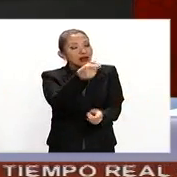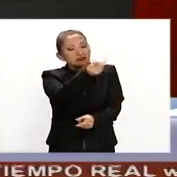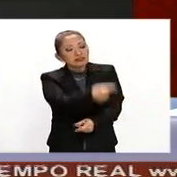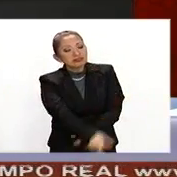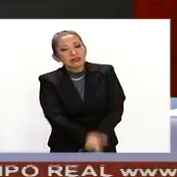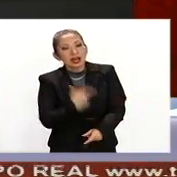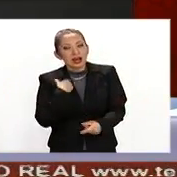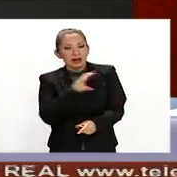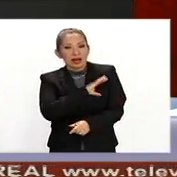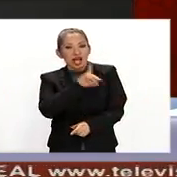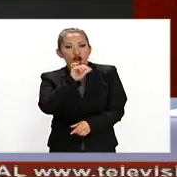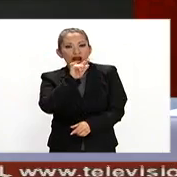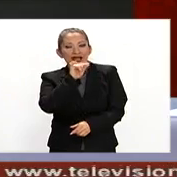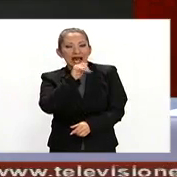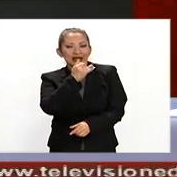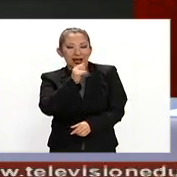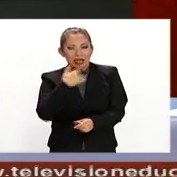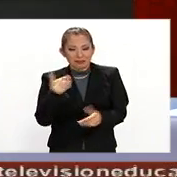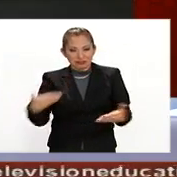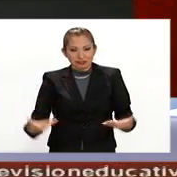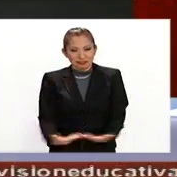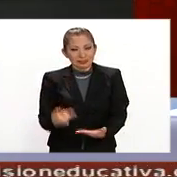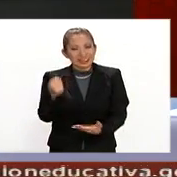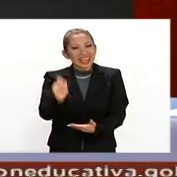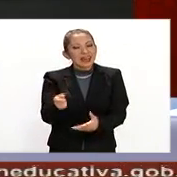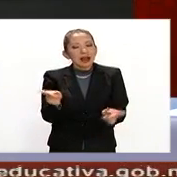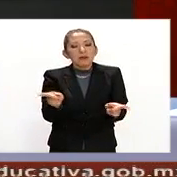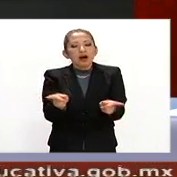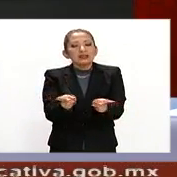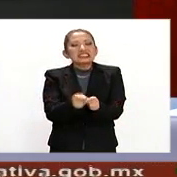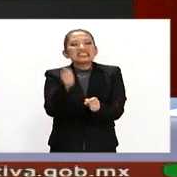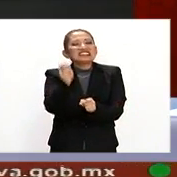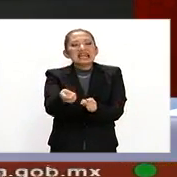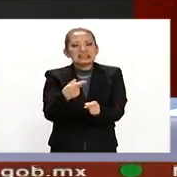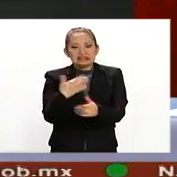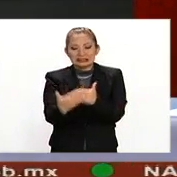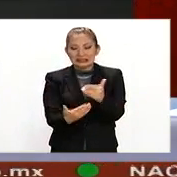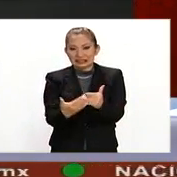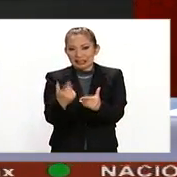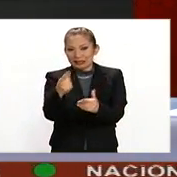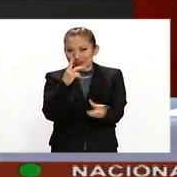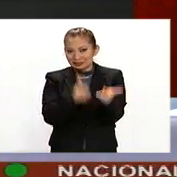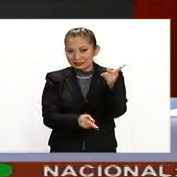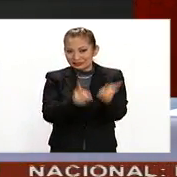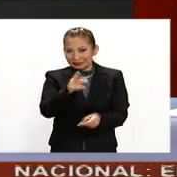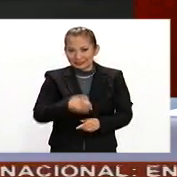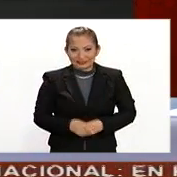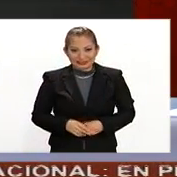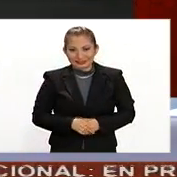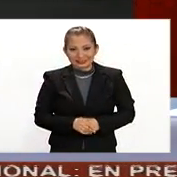a nuestra querida Lolita Ayala. Aquí le vamos a presentar un adelanto de esta conversación.